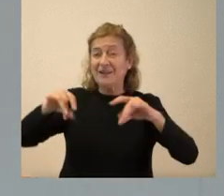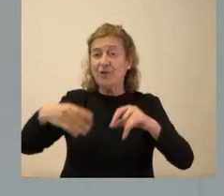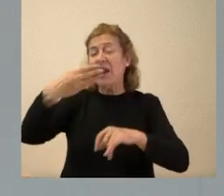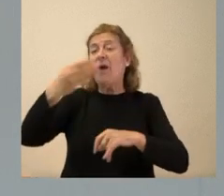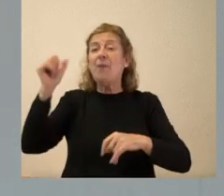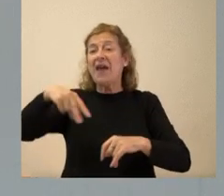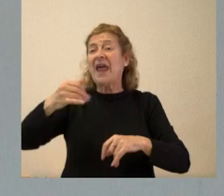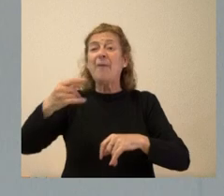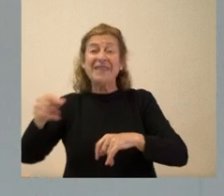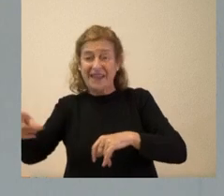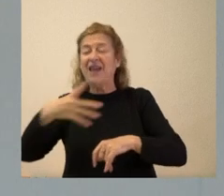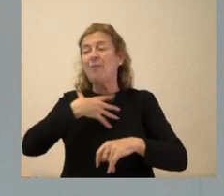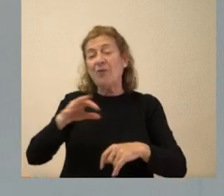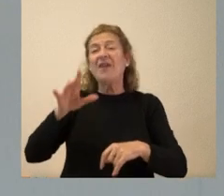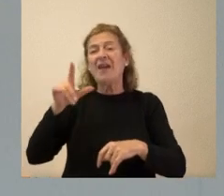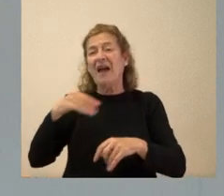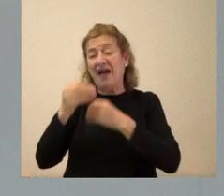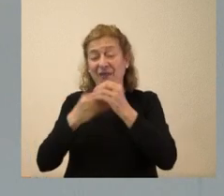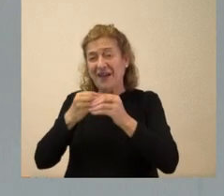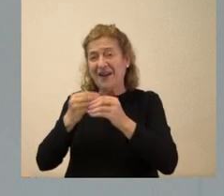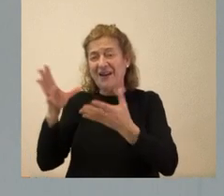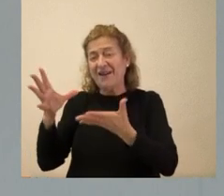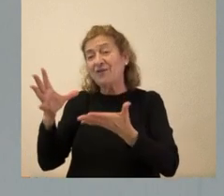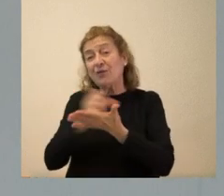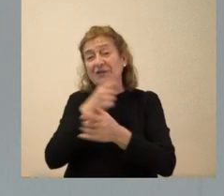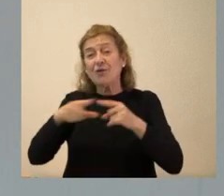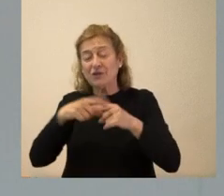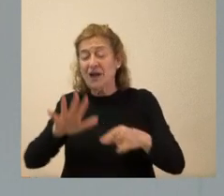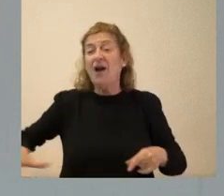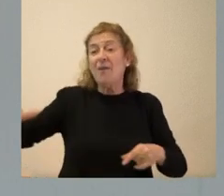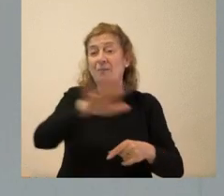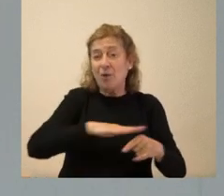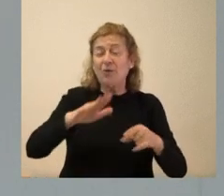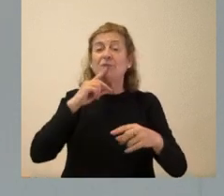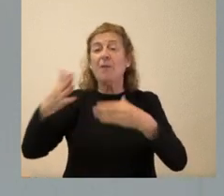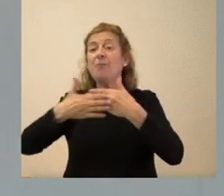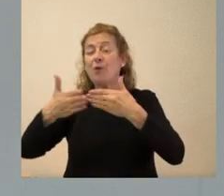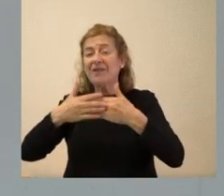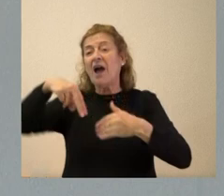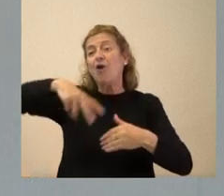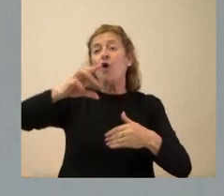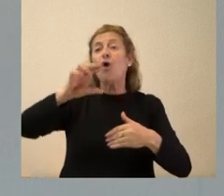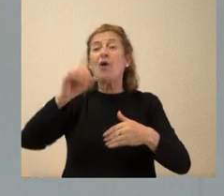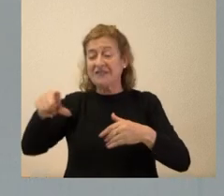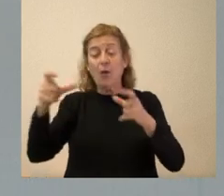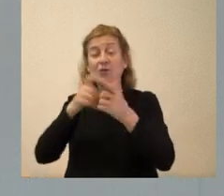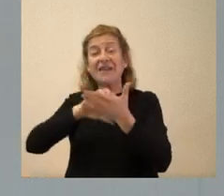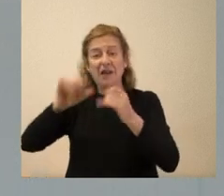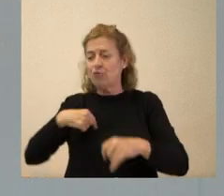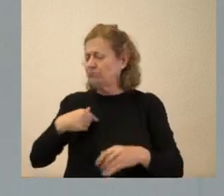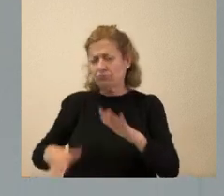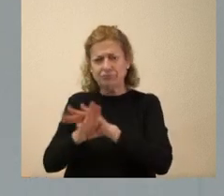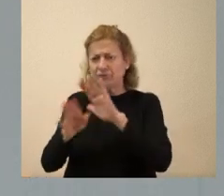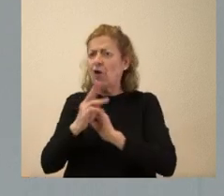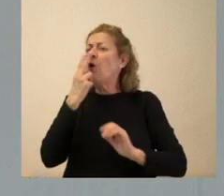hubo avances en torno a lo que puede ser las actuaciones en el polígono de la puerta del noroeste y ahí la junta de Castel mantiene su compromiso y